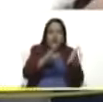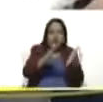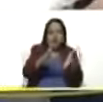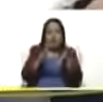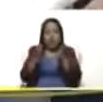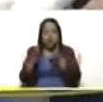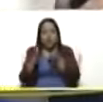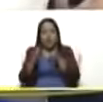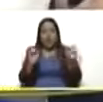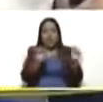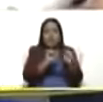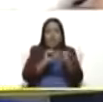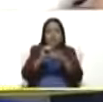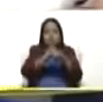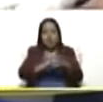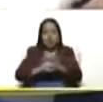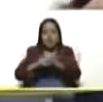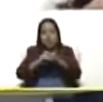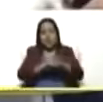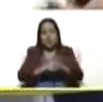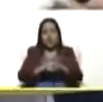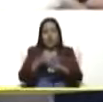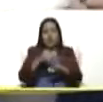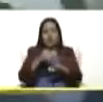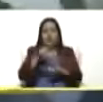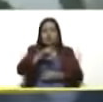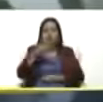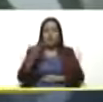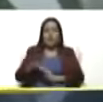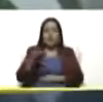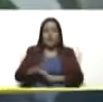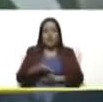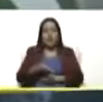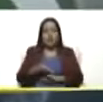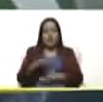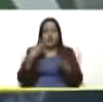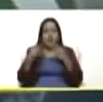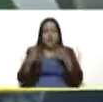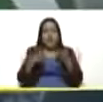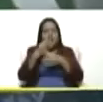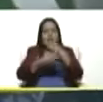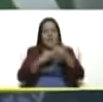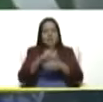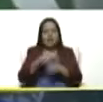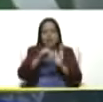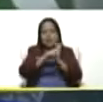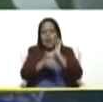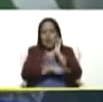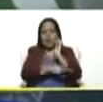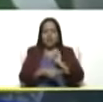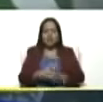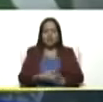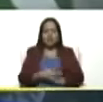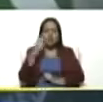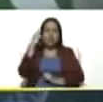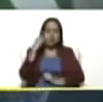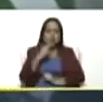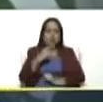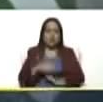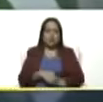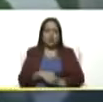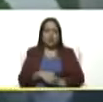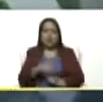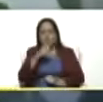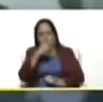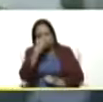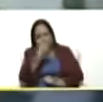estado Mérida y Trujillo en esta edición importante que se celebra desde el Parque Simón Bolívar. Pero no se me pongan tristes